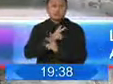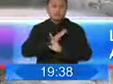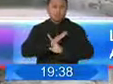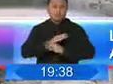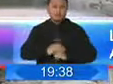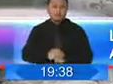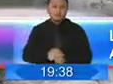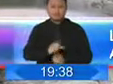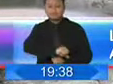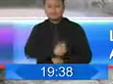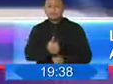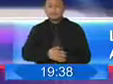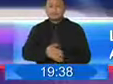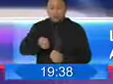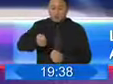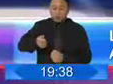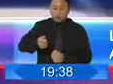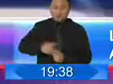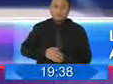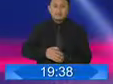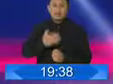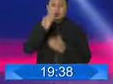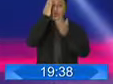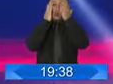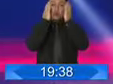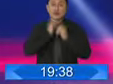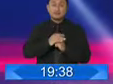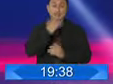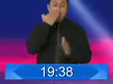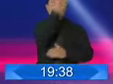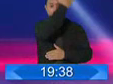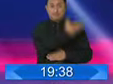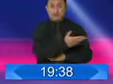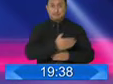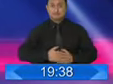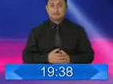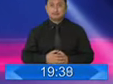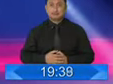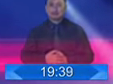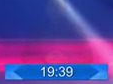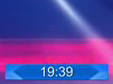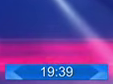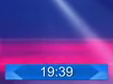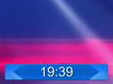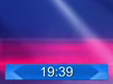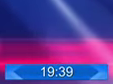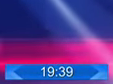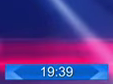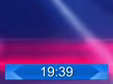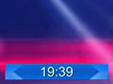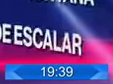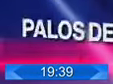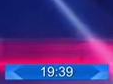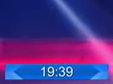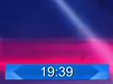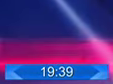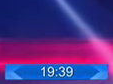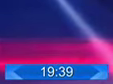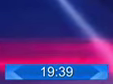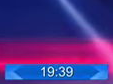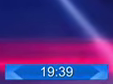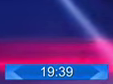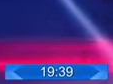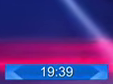instrumentos básicos son linterna, protector solar, una navaja, gorros de frío y de sol, gafas, botiquín, un